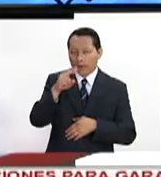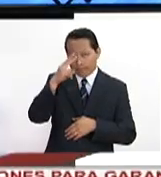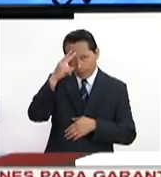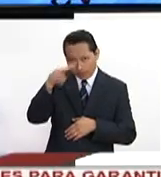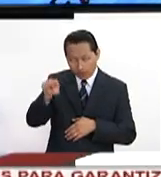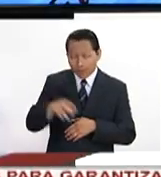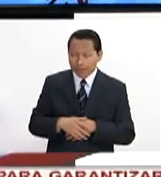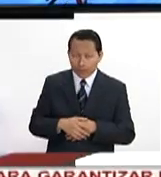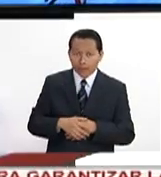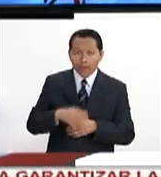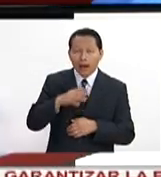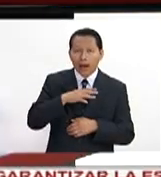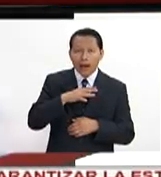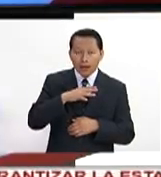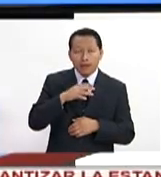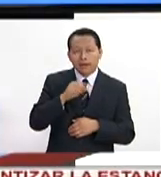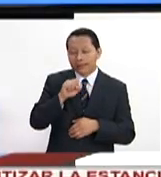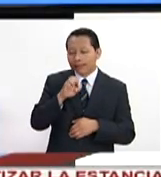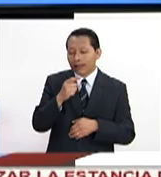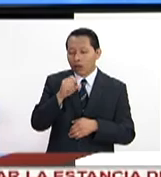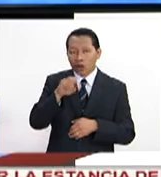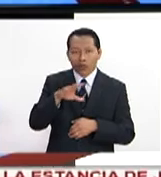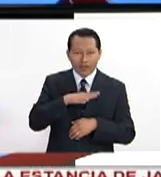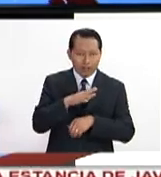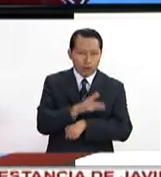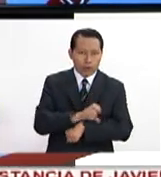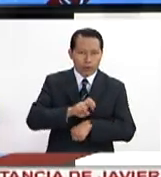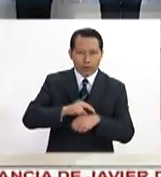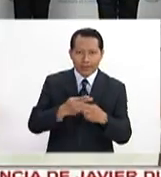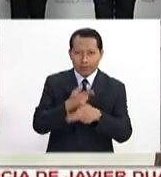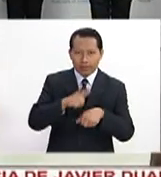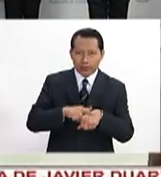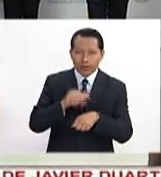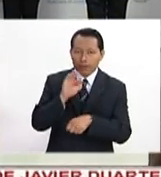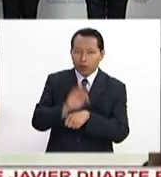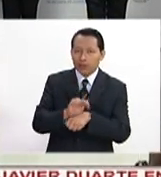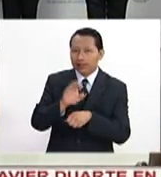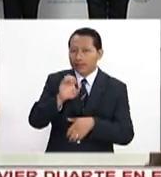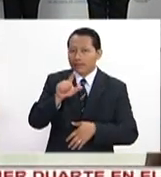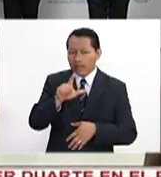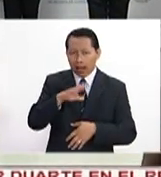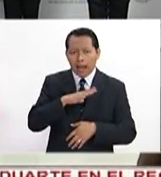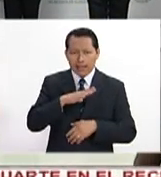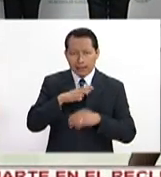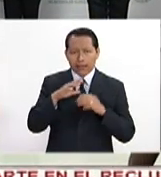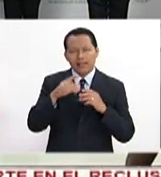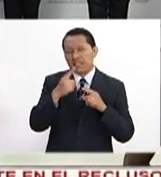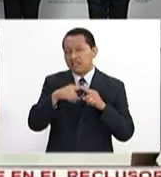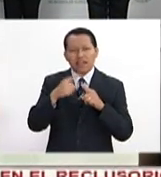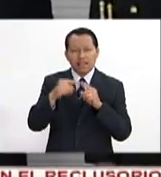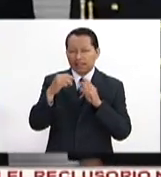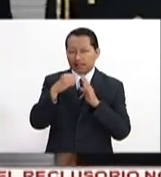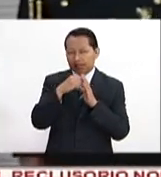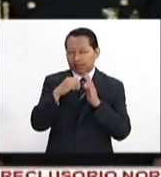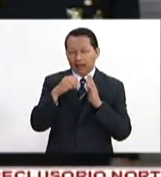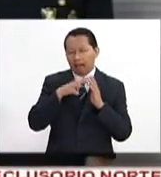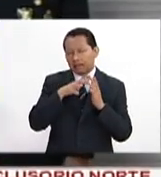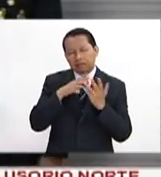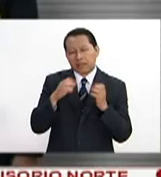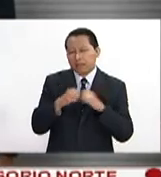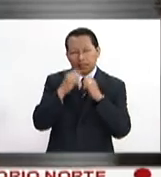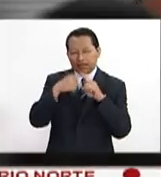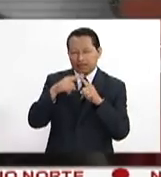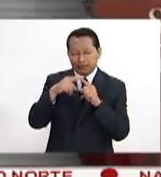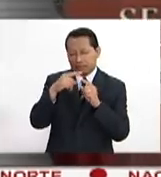Al respecto, la Secretaría de Gobernación, a través de su Coordinación Nacional de Protección Civil, activó todos los protocolos preventivos por el paso de Franklin. Así